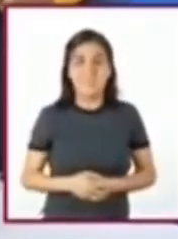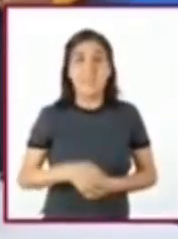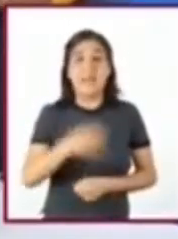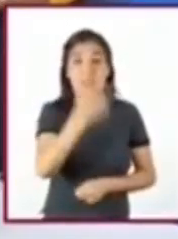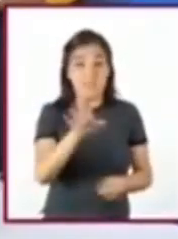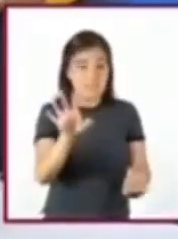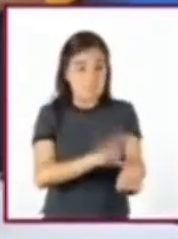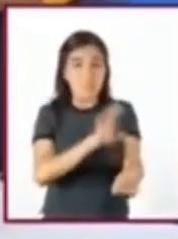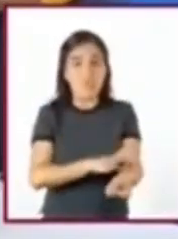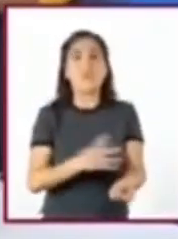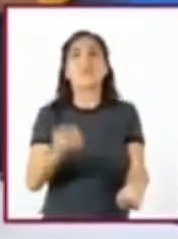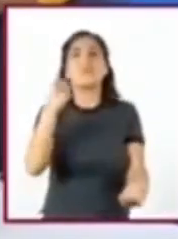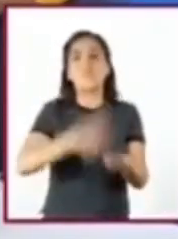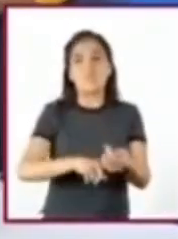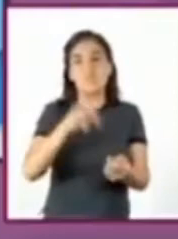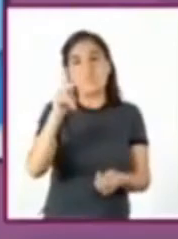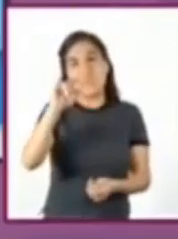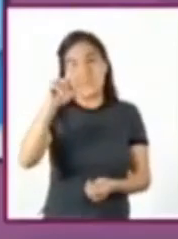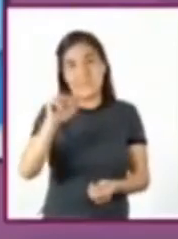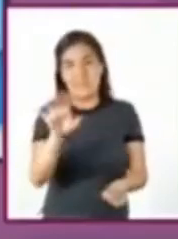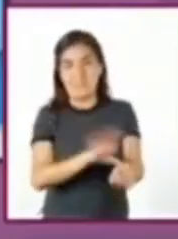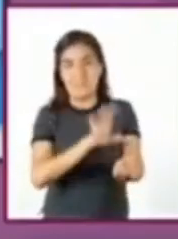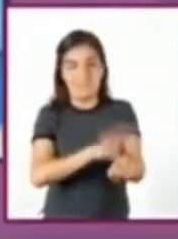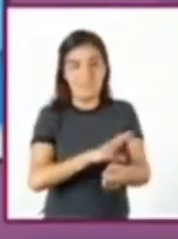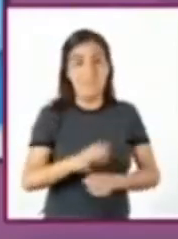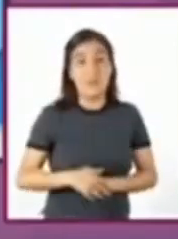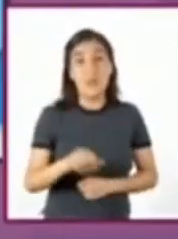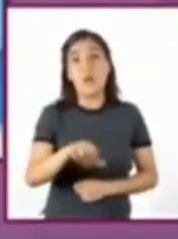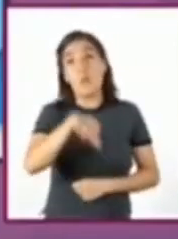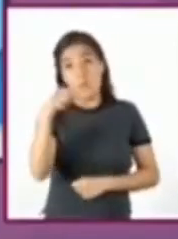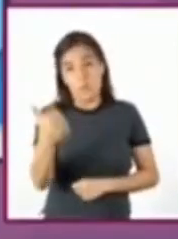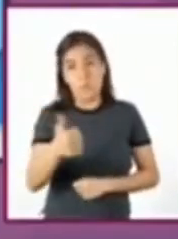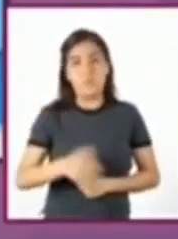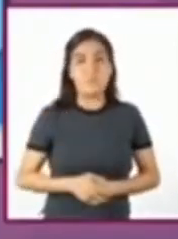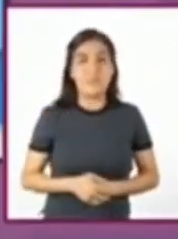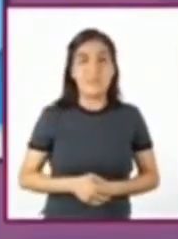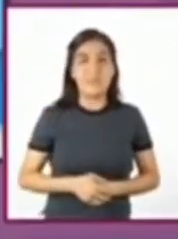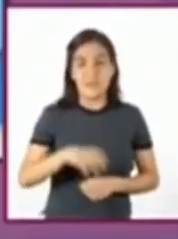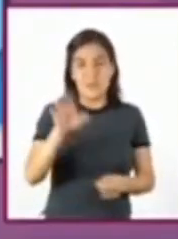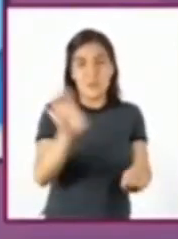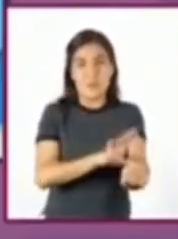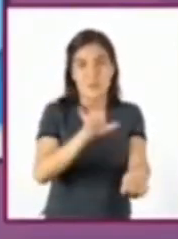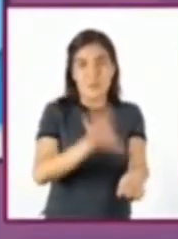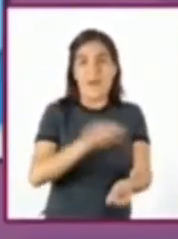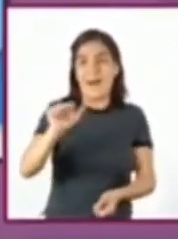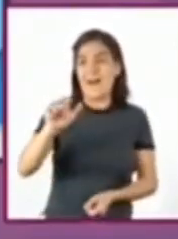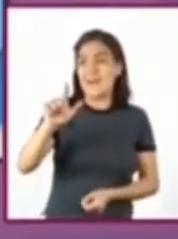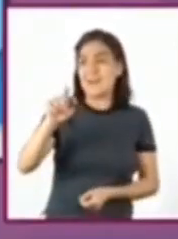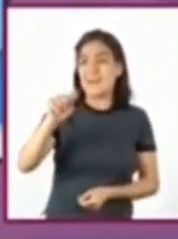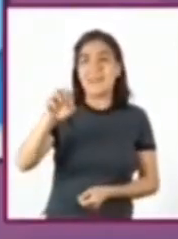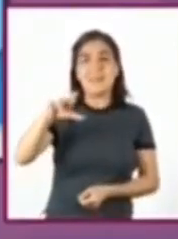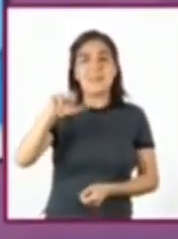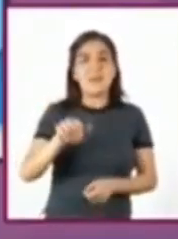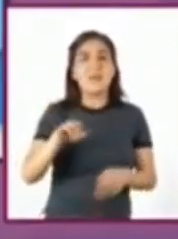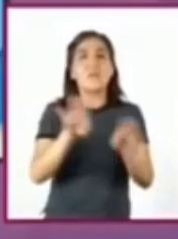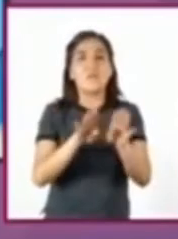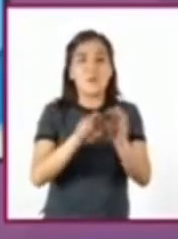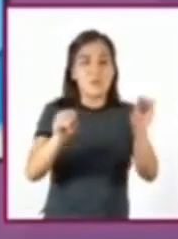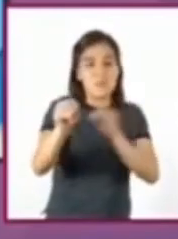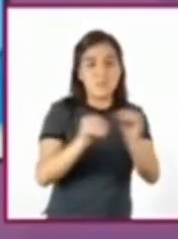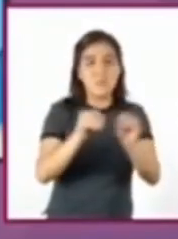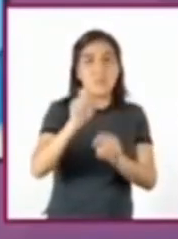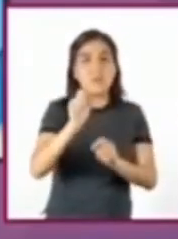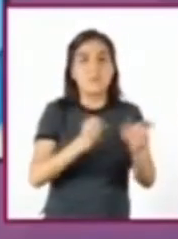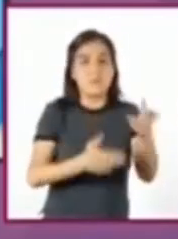corriente lo obtenemos de las baterías. Por otro lado, en la corriente alterna, los electrones avanzan y retroceden